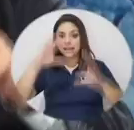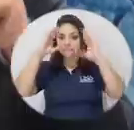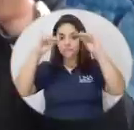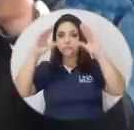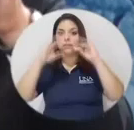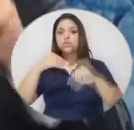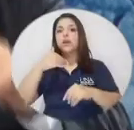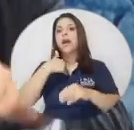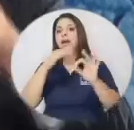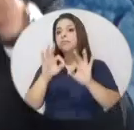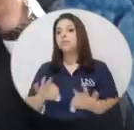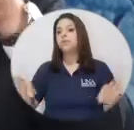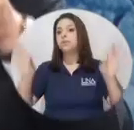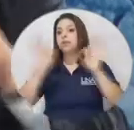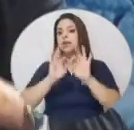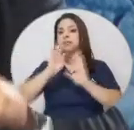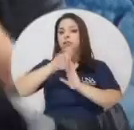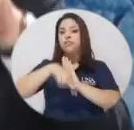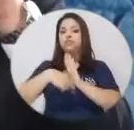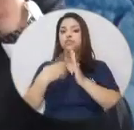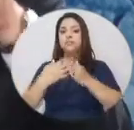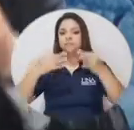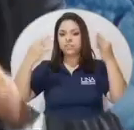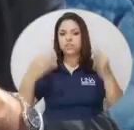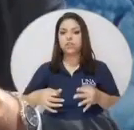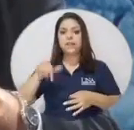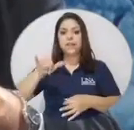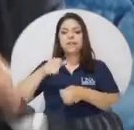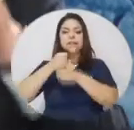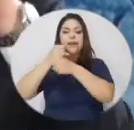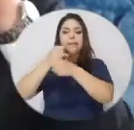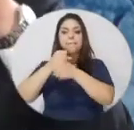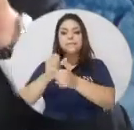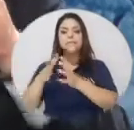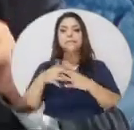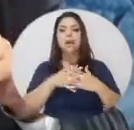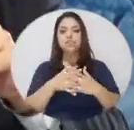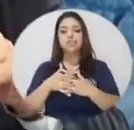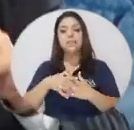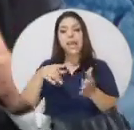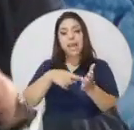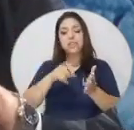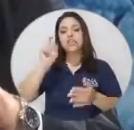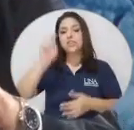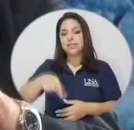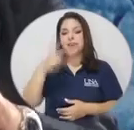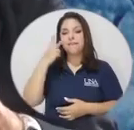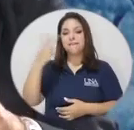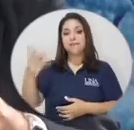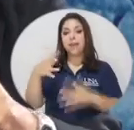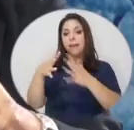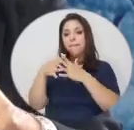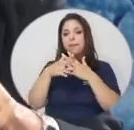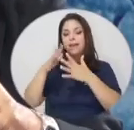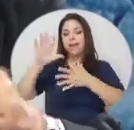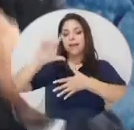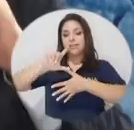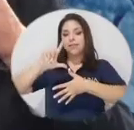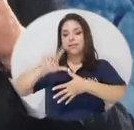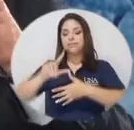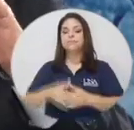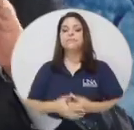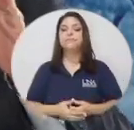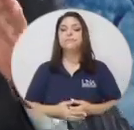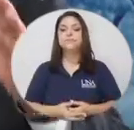a tener un rol central en la definición de esta campaña en Estados Unidos. Y eso es lo que debemos ver desde América Latina. Nosotros hubiéramos querido tener